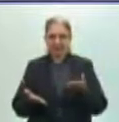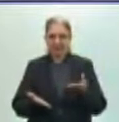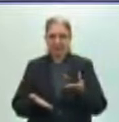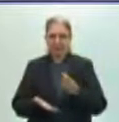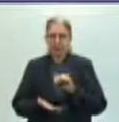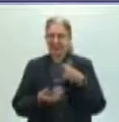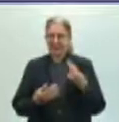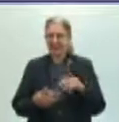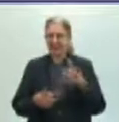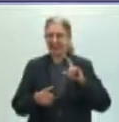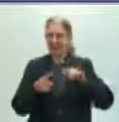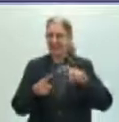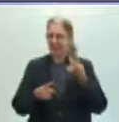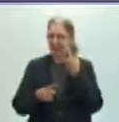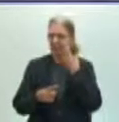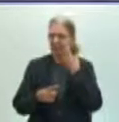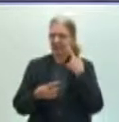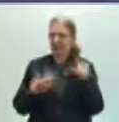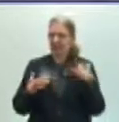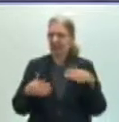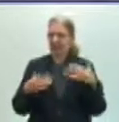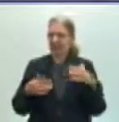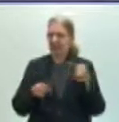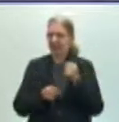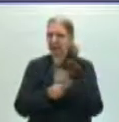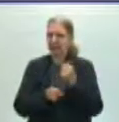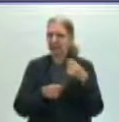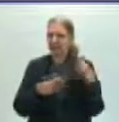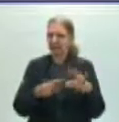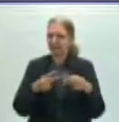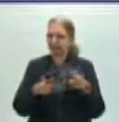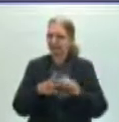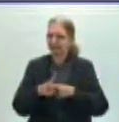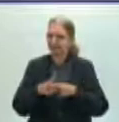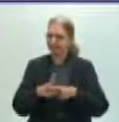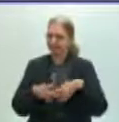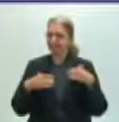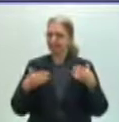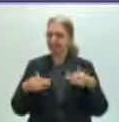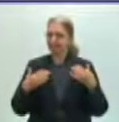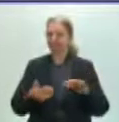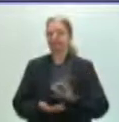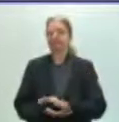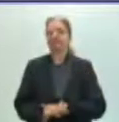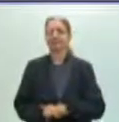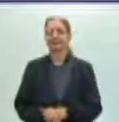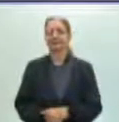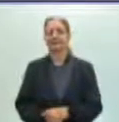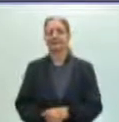y después vamos a comenzar a trabajar de conjunto para darle soluciones.